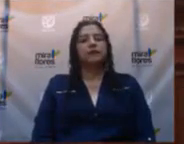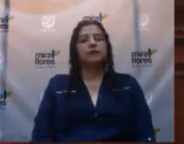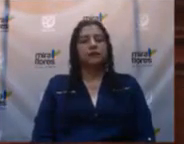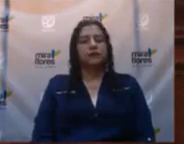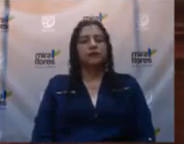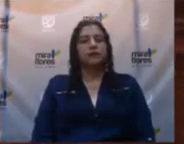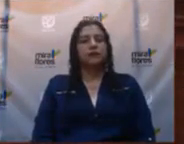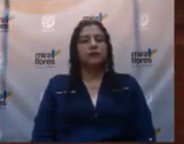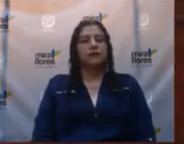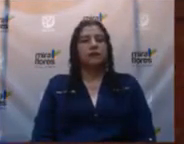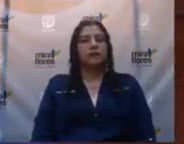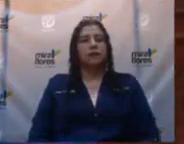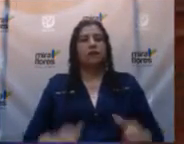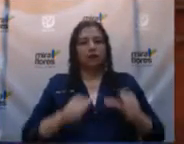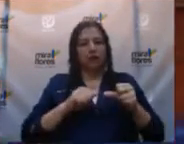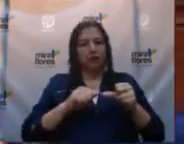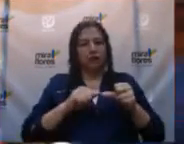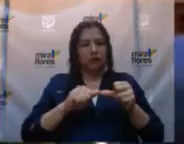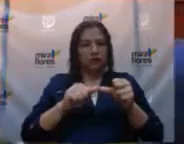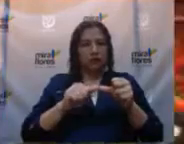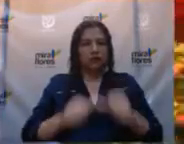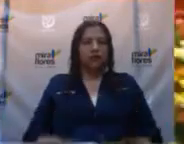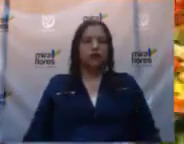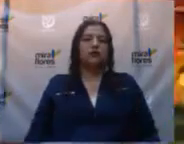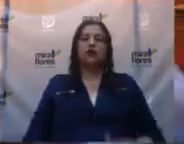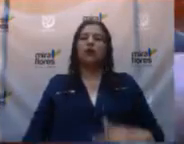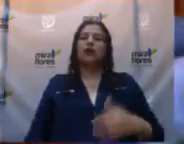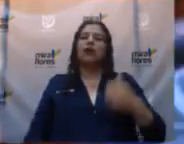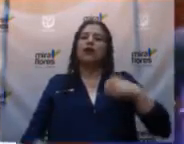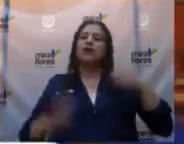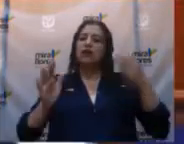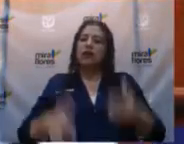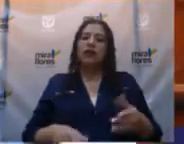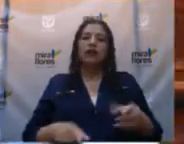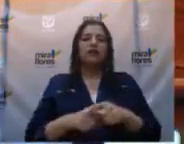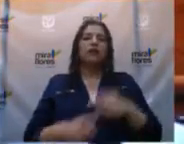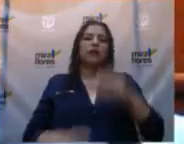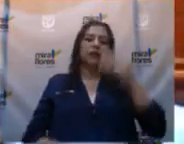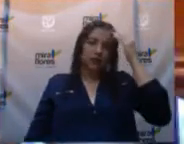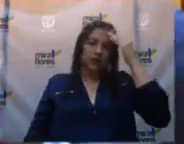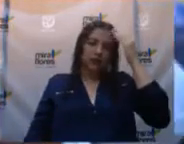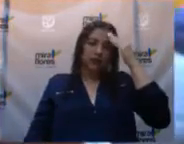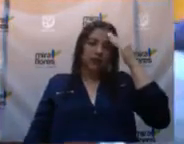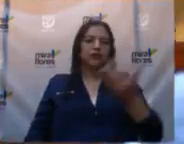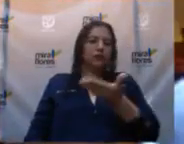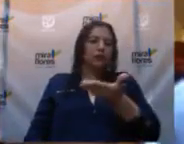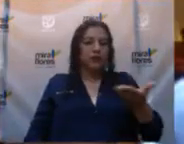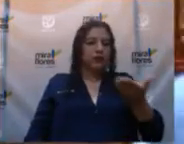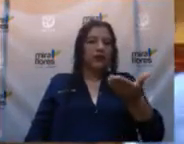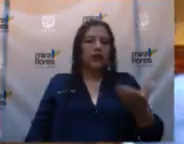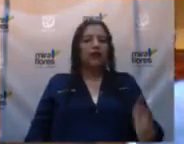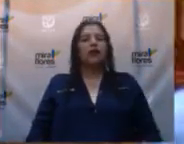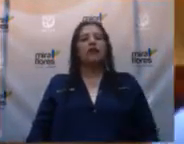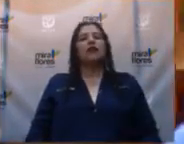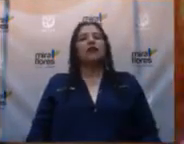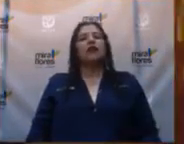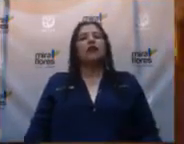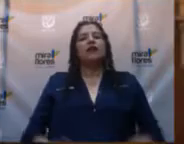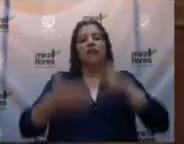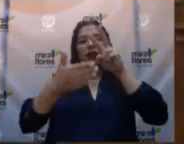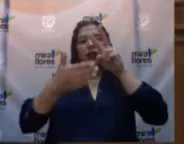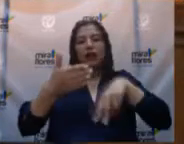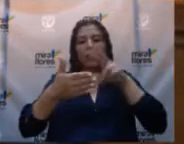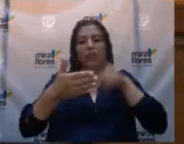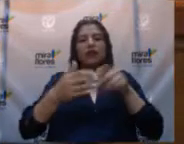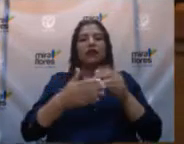A continuación, señor alcalde, distinguidos invitados, será lectura del acta de fundación del distrito de